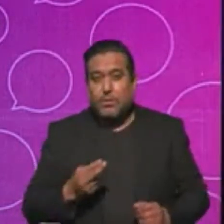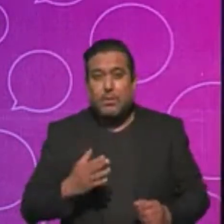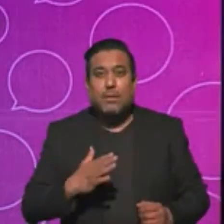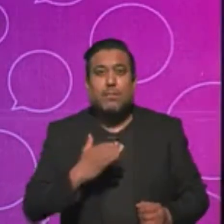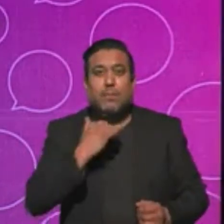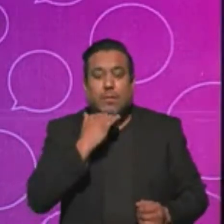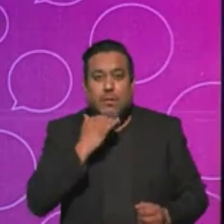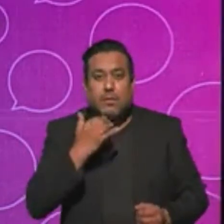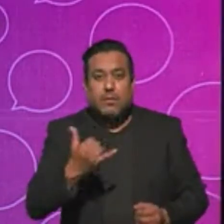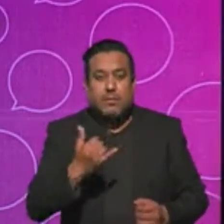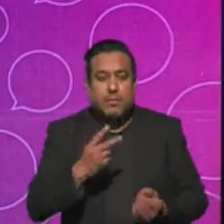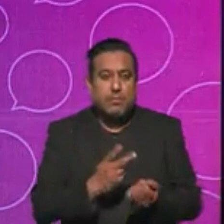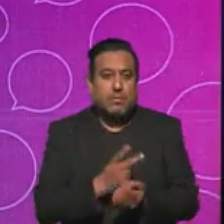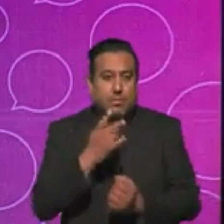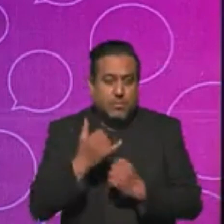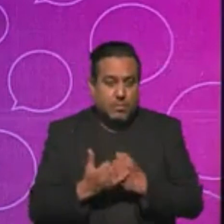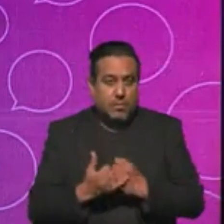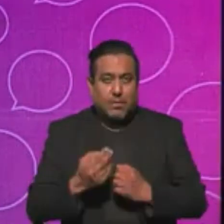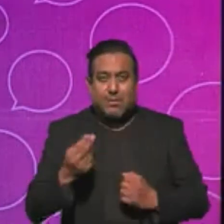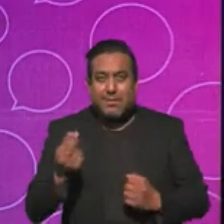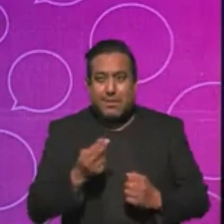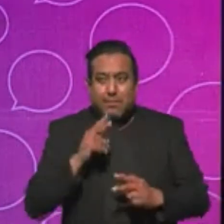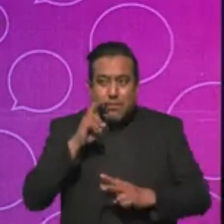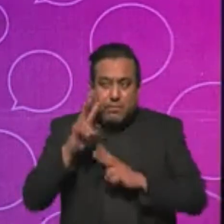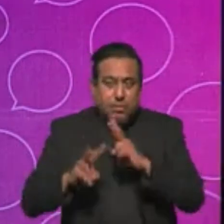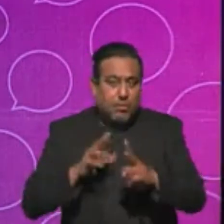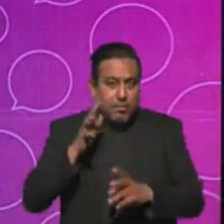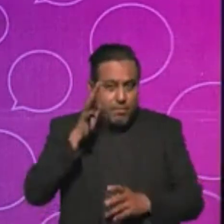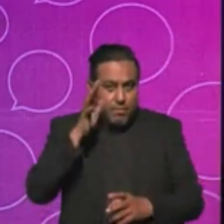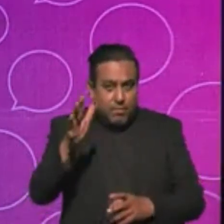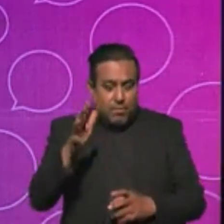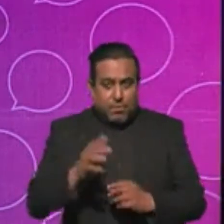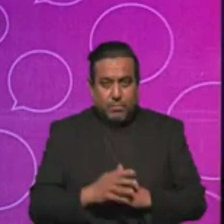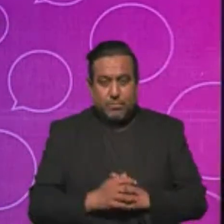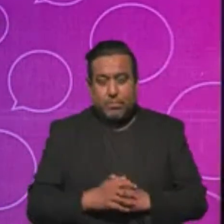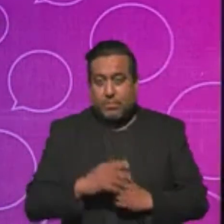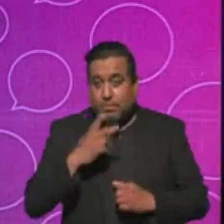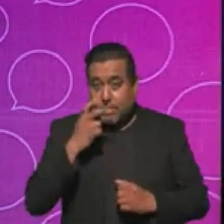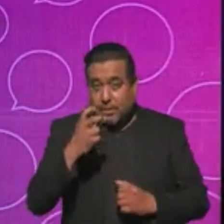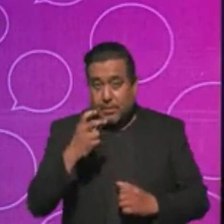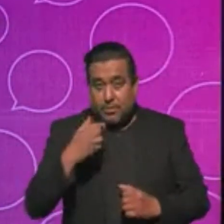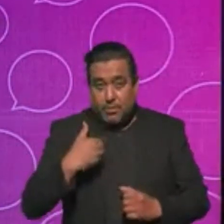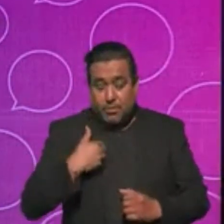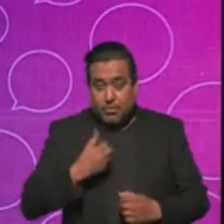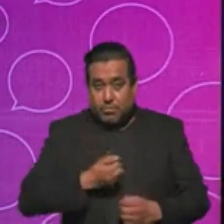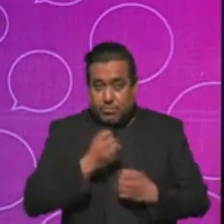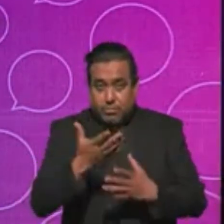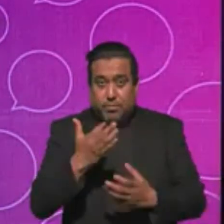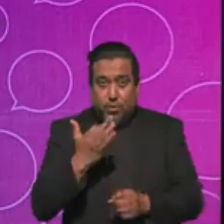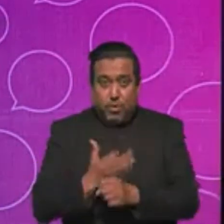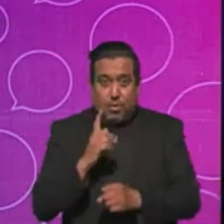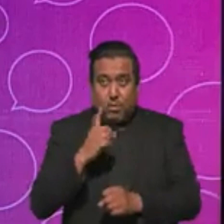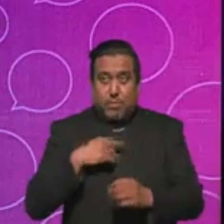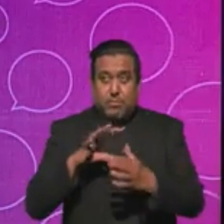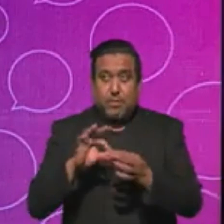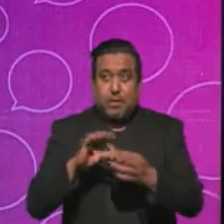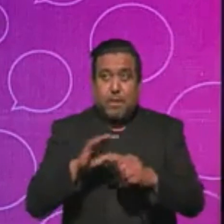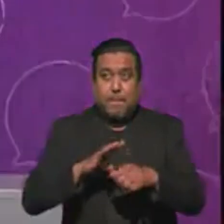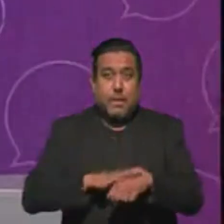proyectos y necesita una visión de futuro Esa visión de futuro te la voy a estar compartiendo en los siguientes